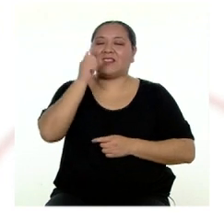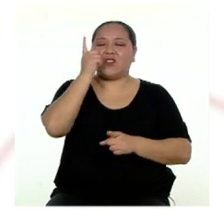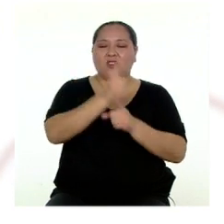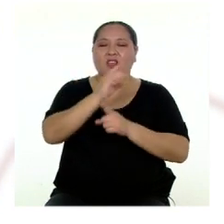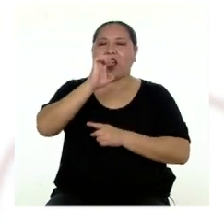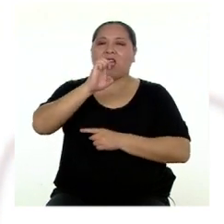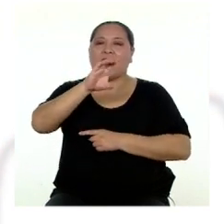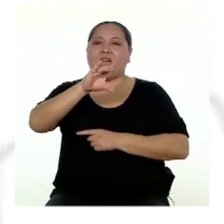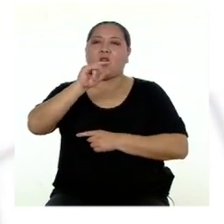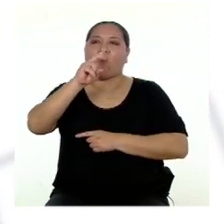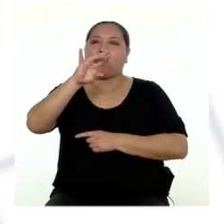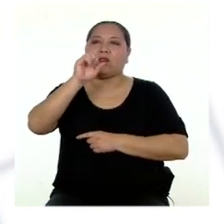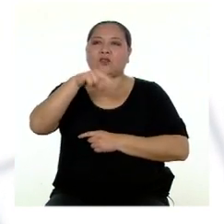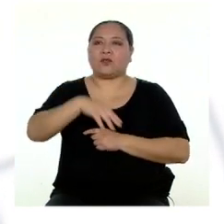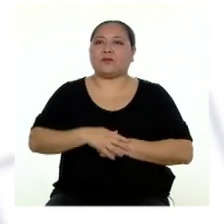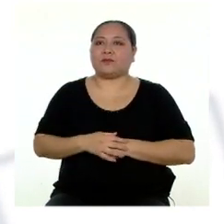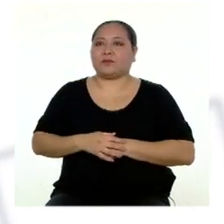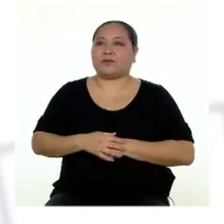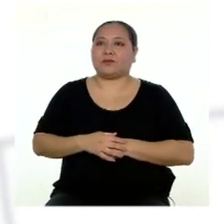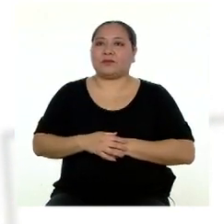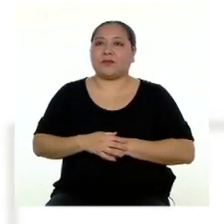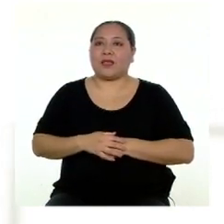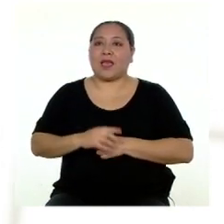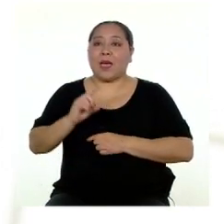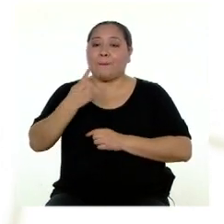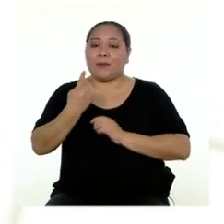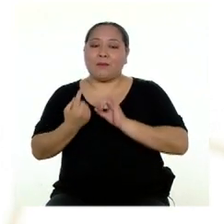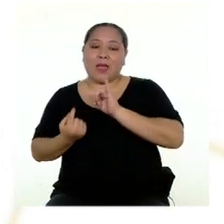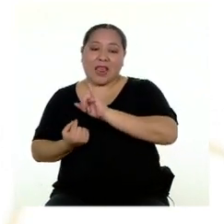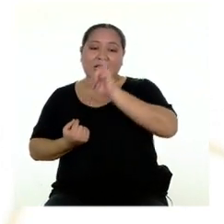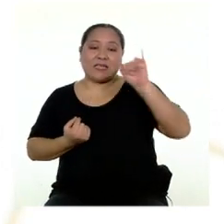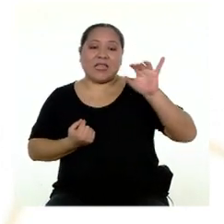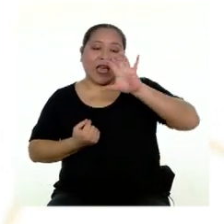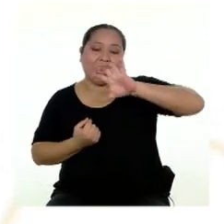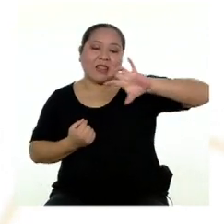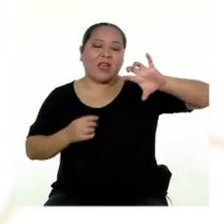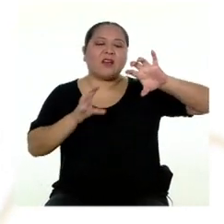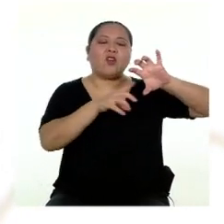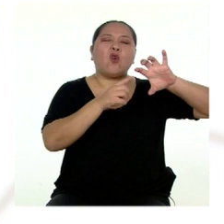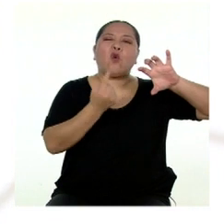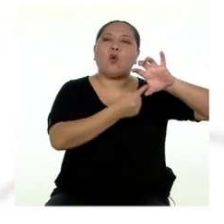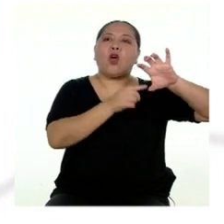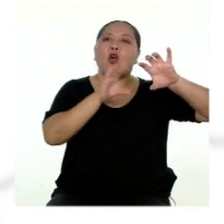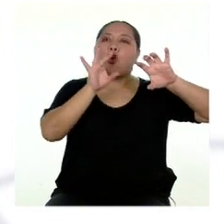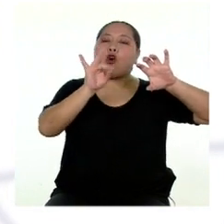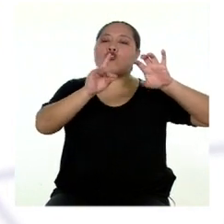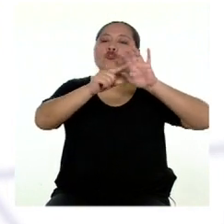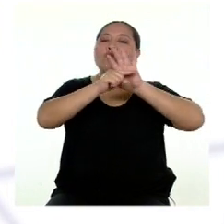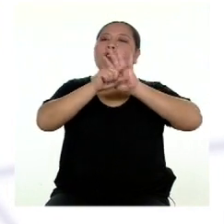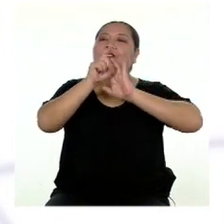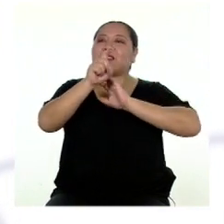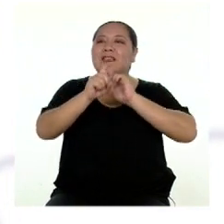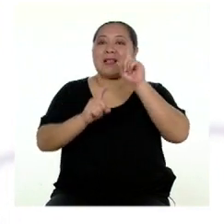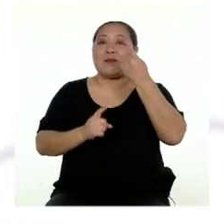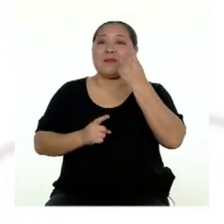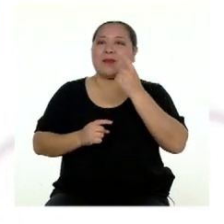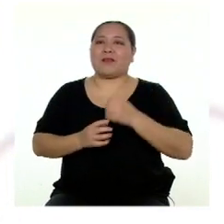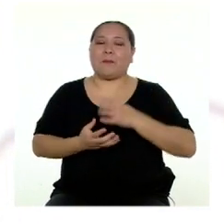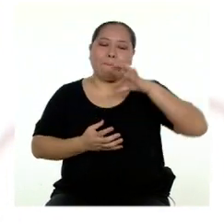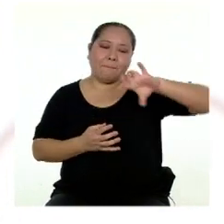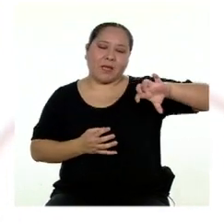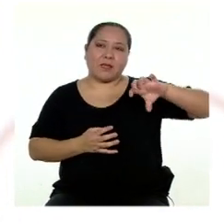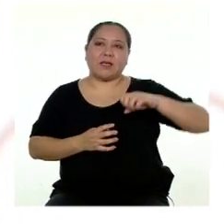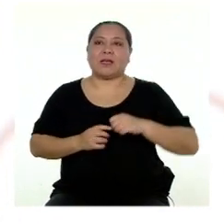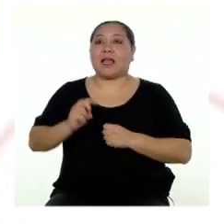Genial. Entonces el primer miembro es todo lo que está a la izquierda de ese igual, 8 menos X. Continúa. El